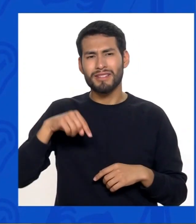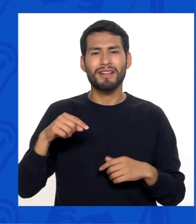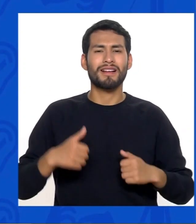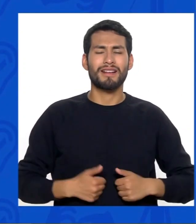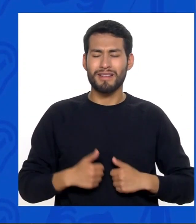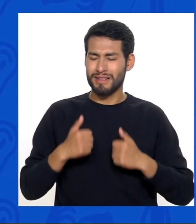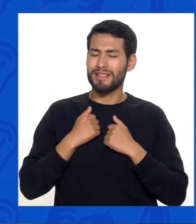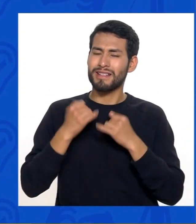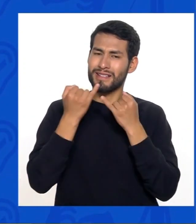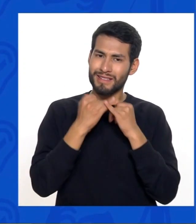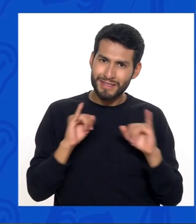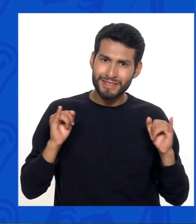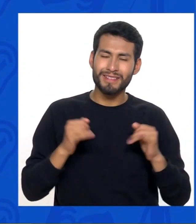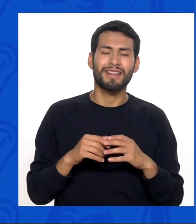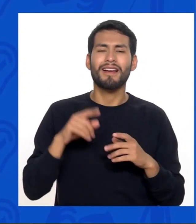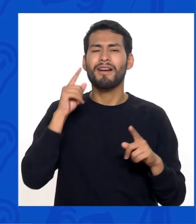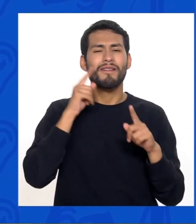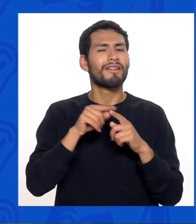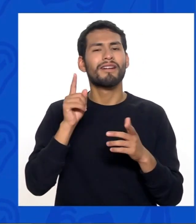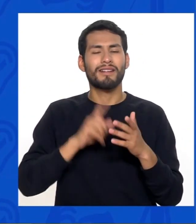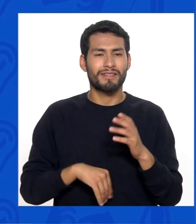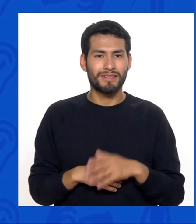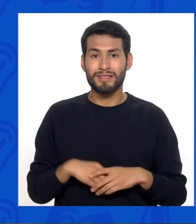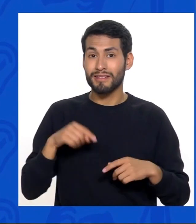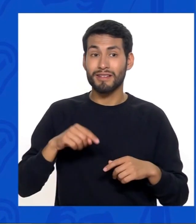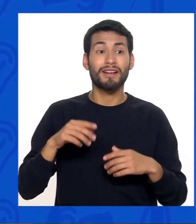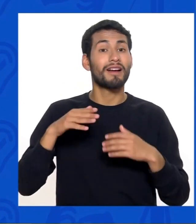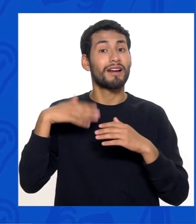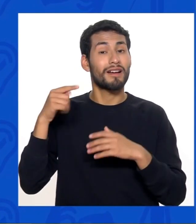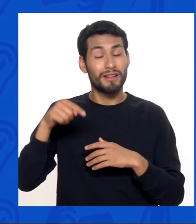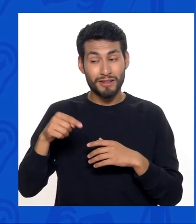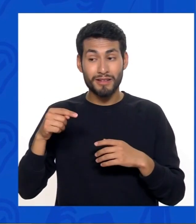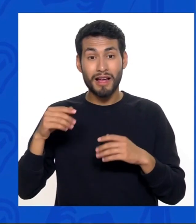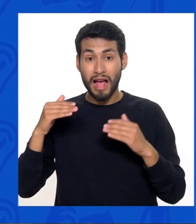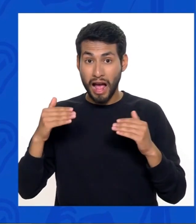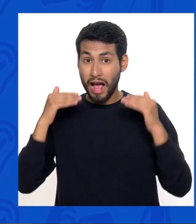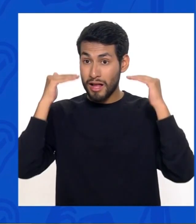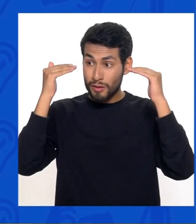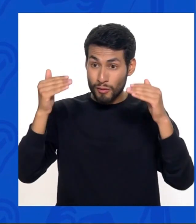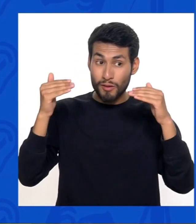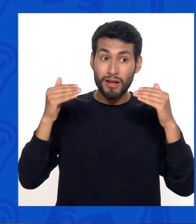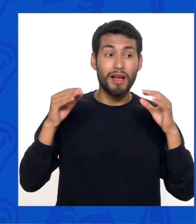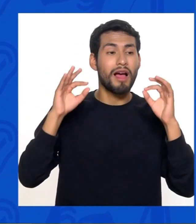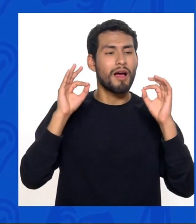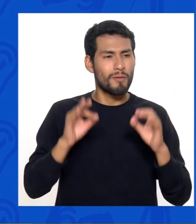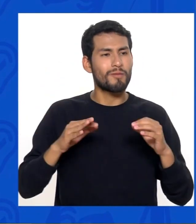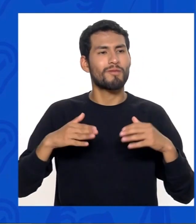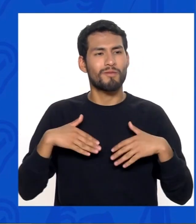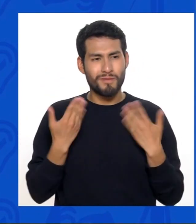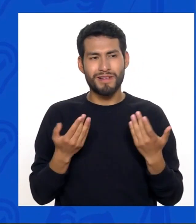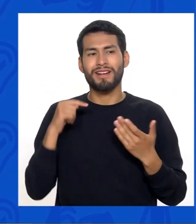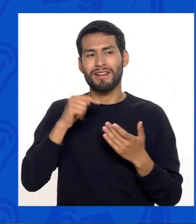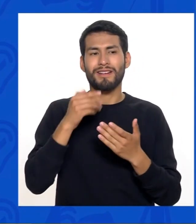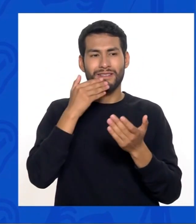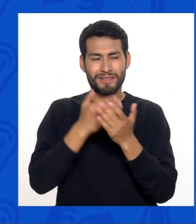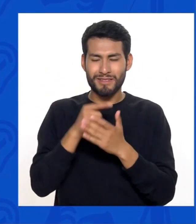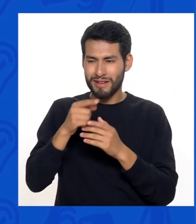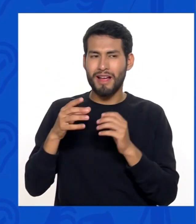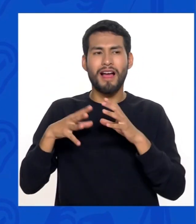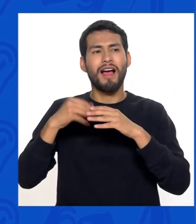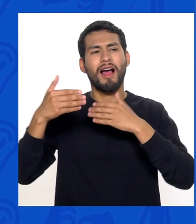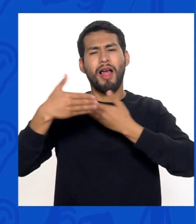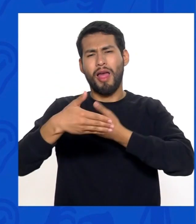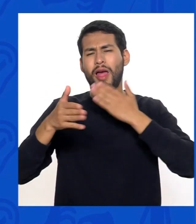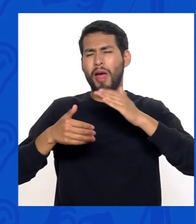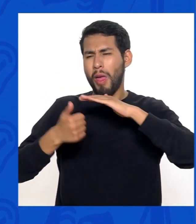vida independiente para que ellos, cuando lleguen a esa etapa adulta, puedan vivir extramuros. Si bien